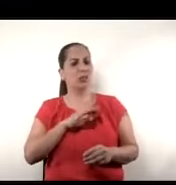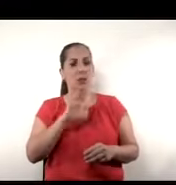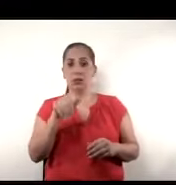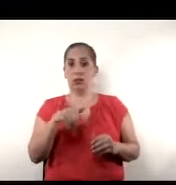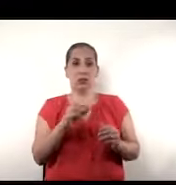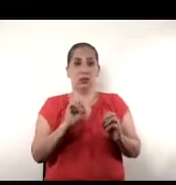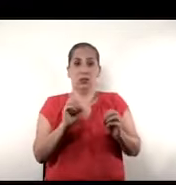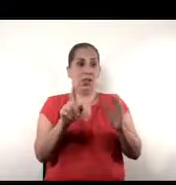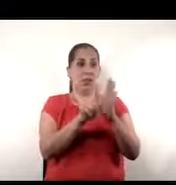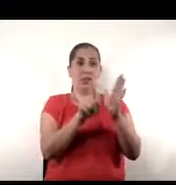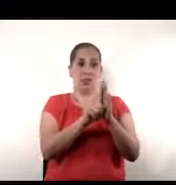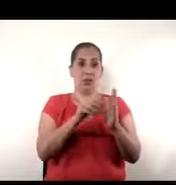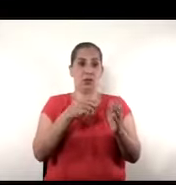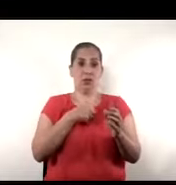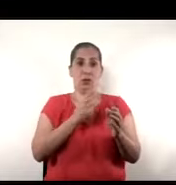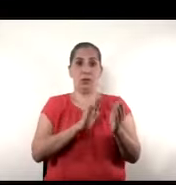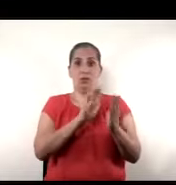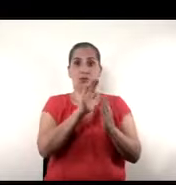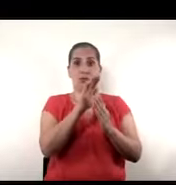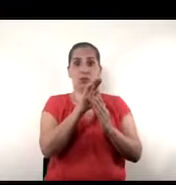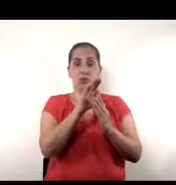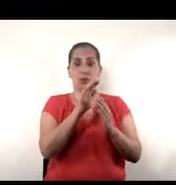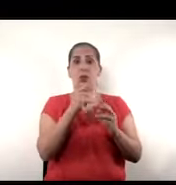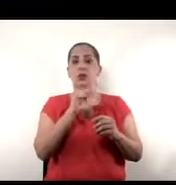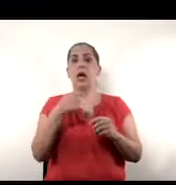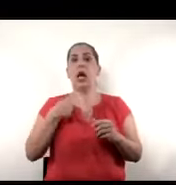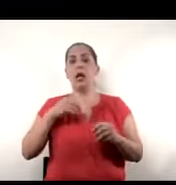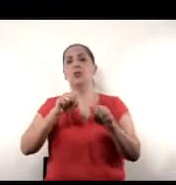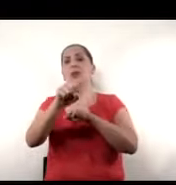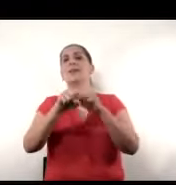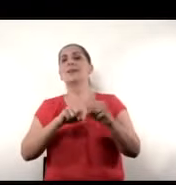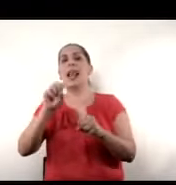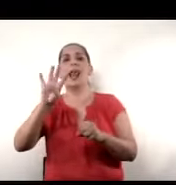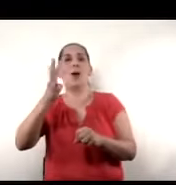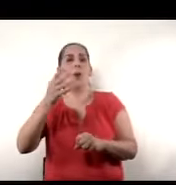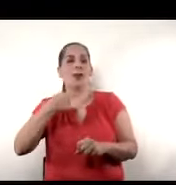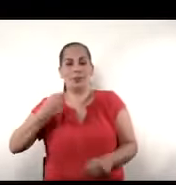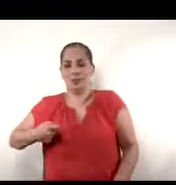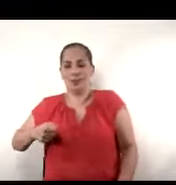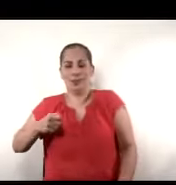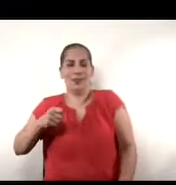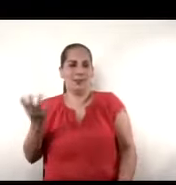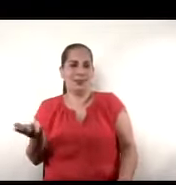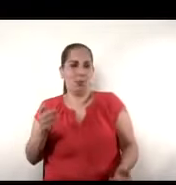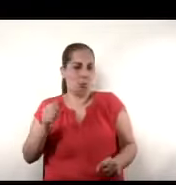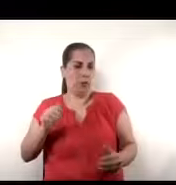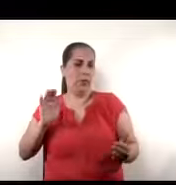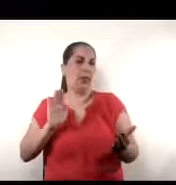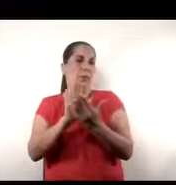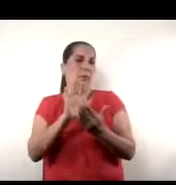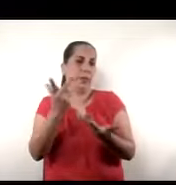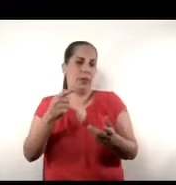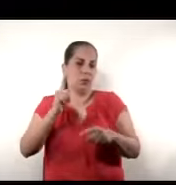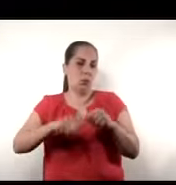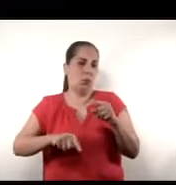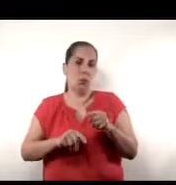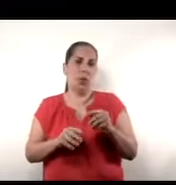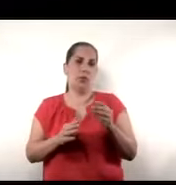violado. Existe una sala cuarta que, por más presidente de la República que quiera tomar decisiones, va a impedir la violación de